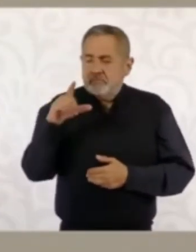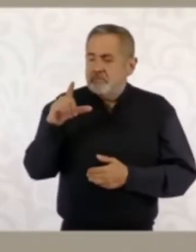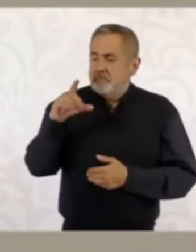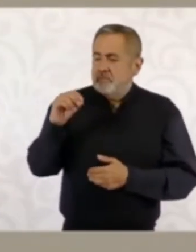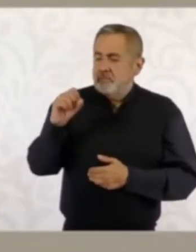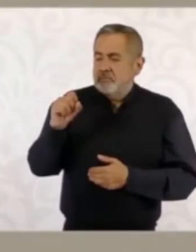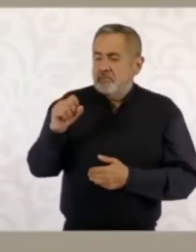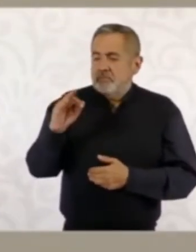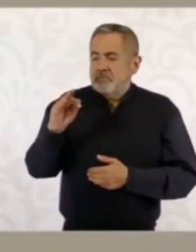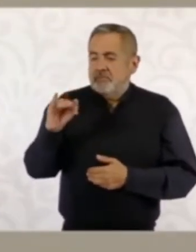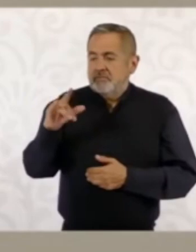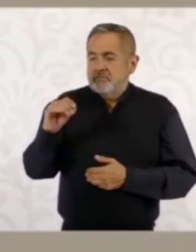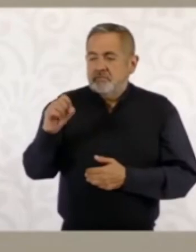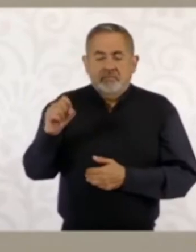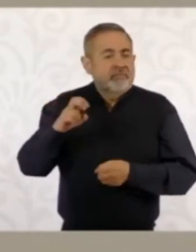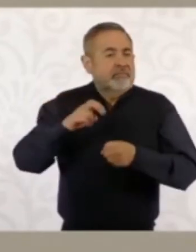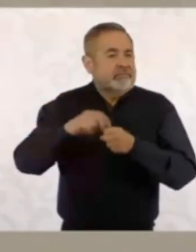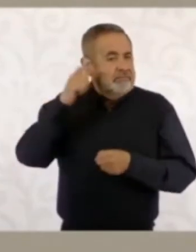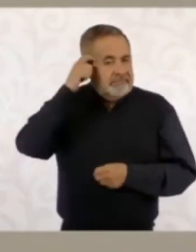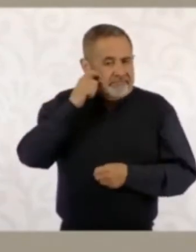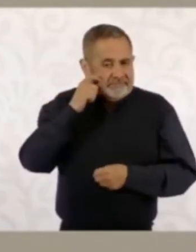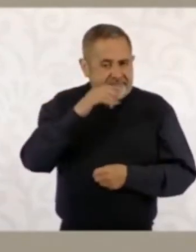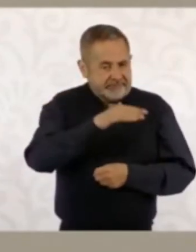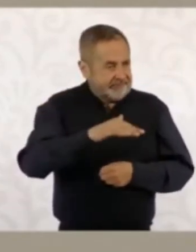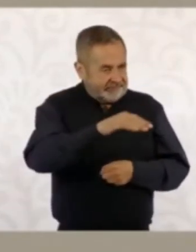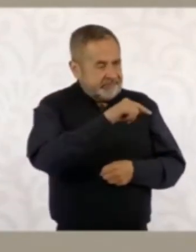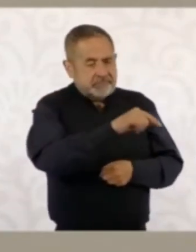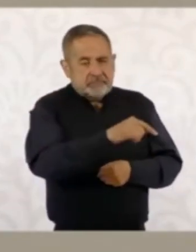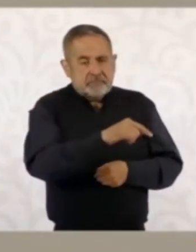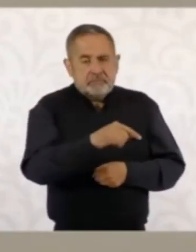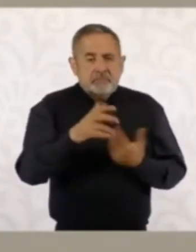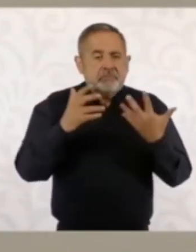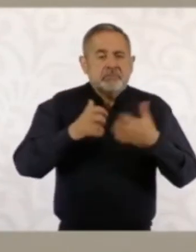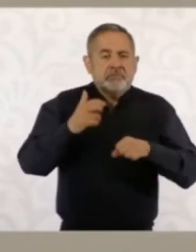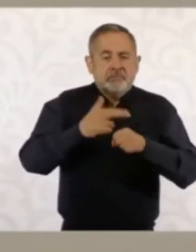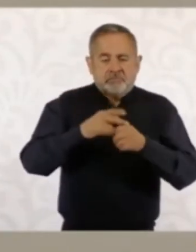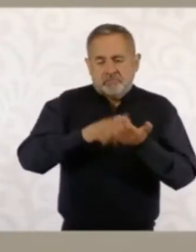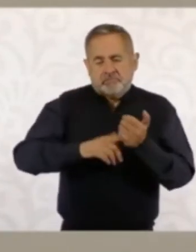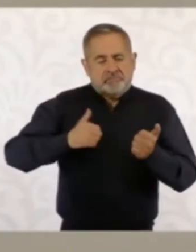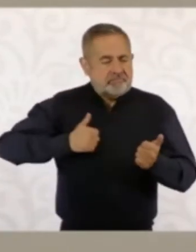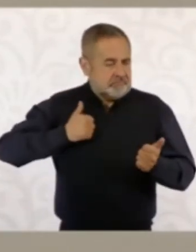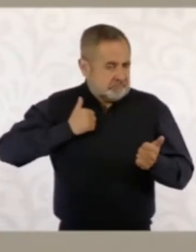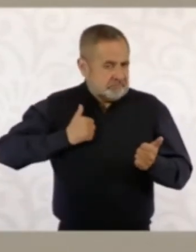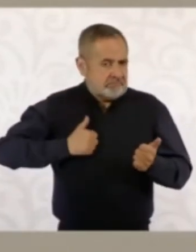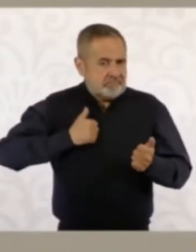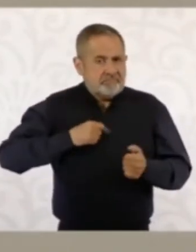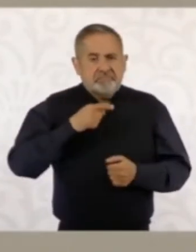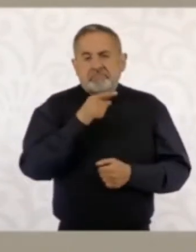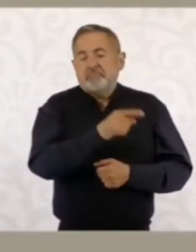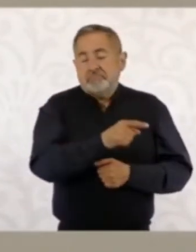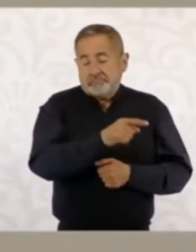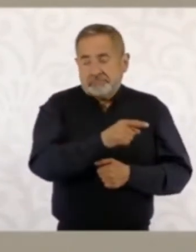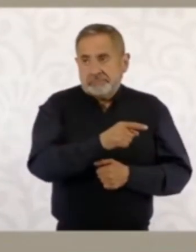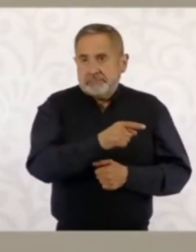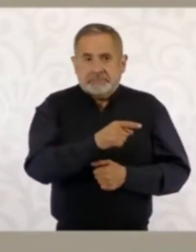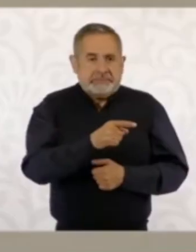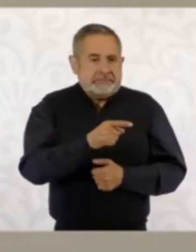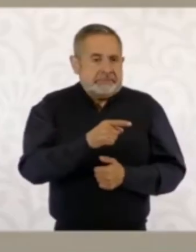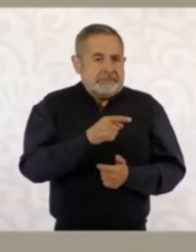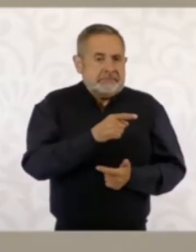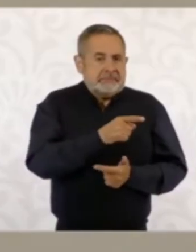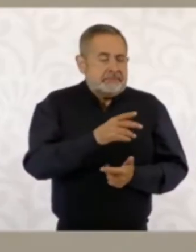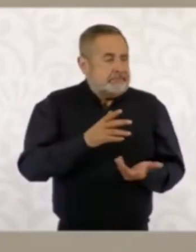en Carrizalillo, Guerrero. Es una empresa canadiense, Equinox Gold, que se ha ya